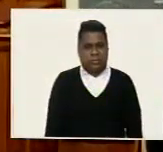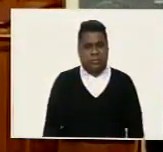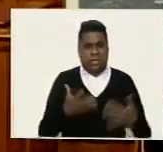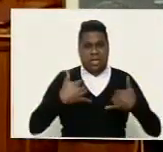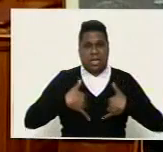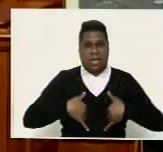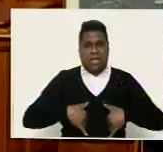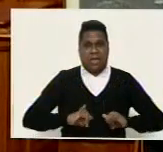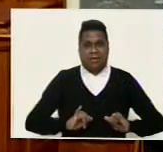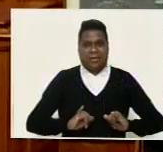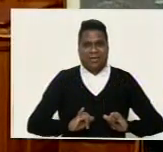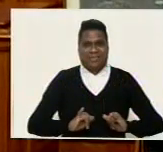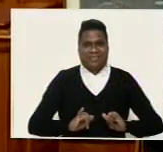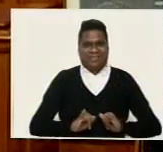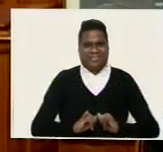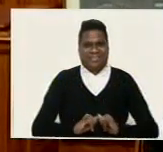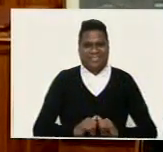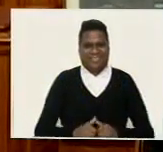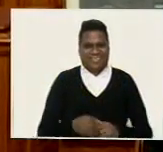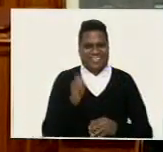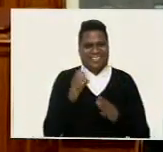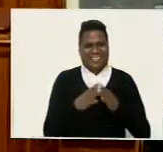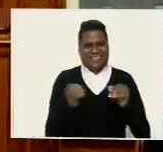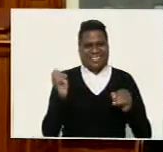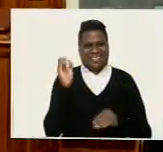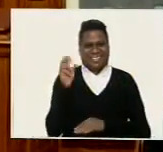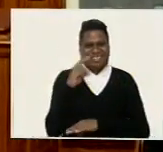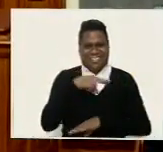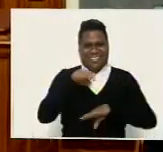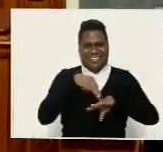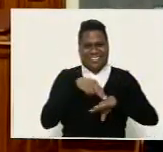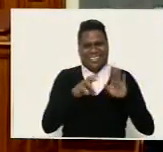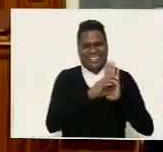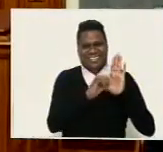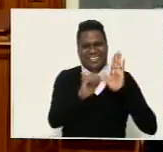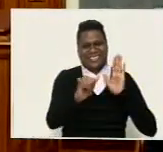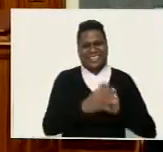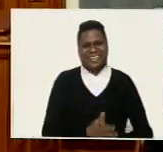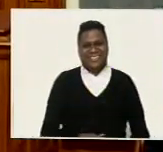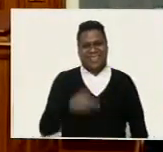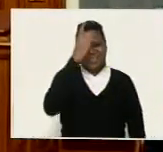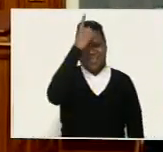el presidente de nuestra soberana Asamblea Nacional Constituyente, el compañero